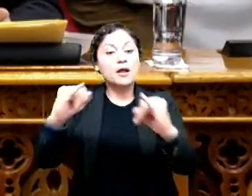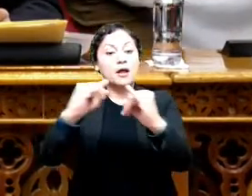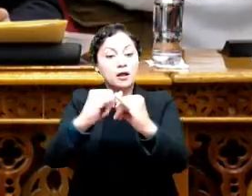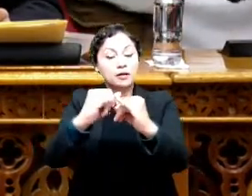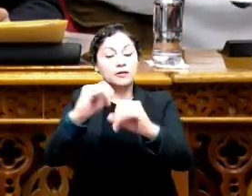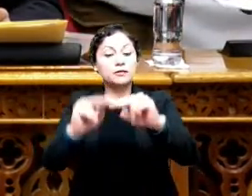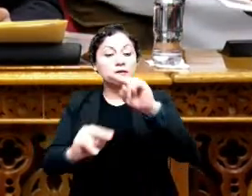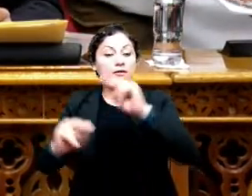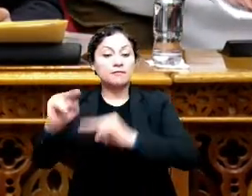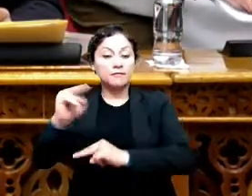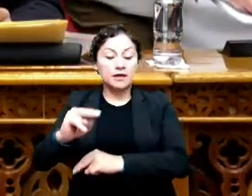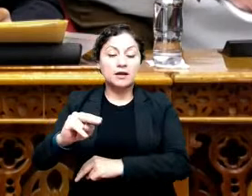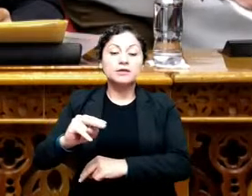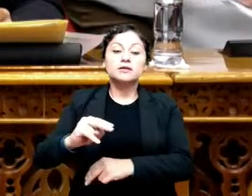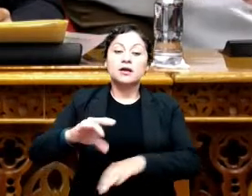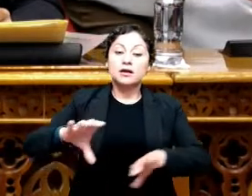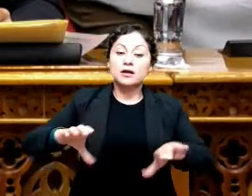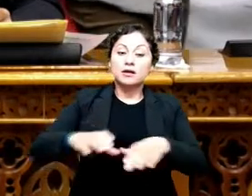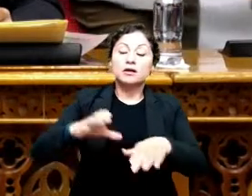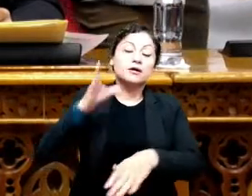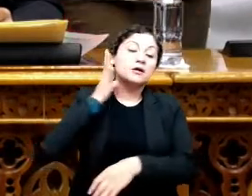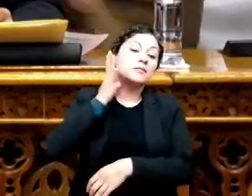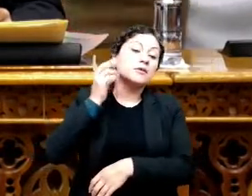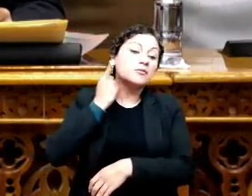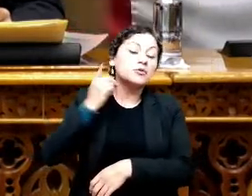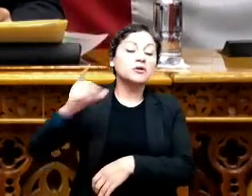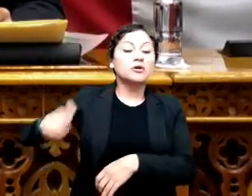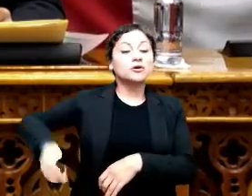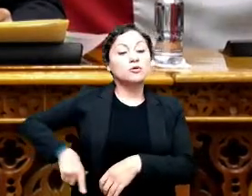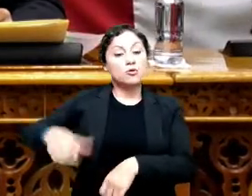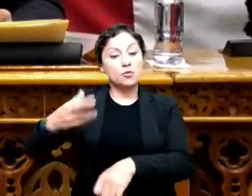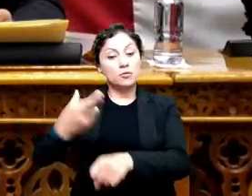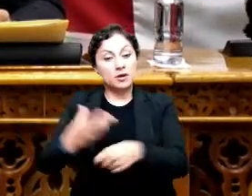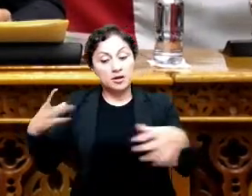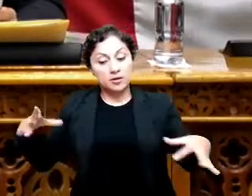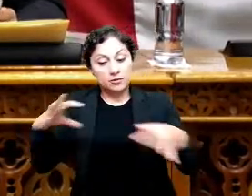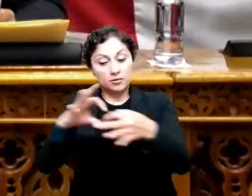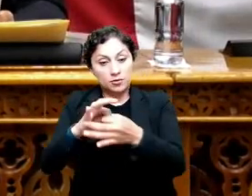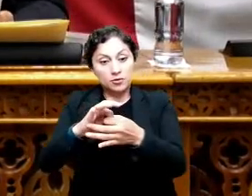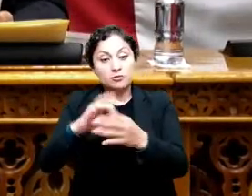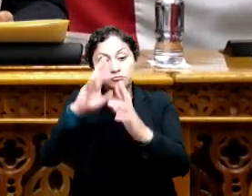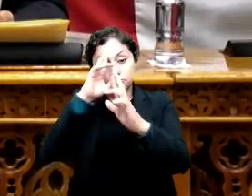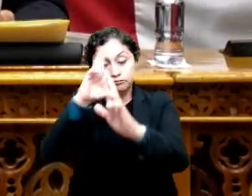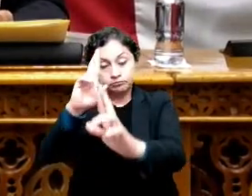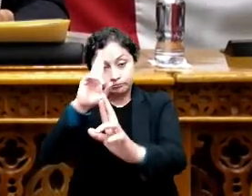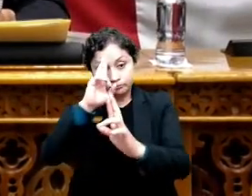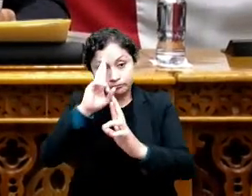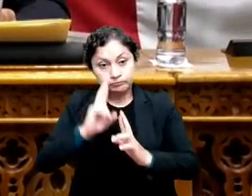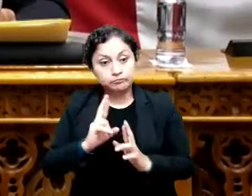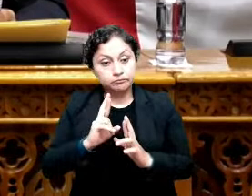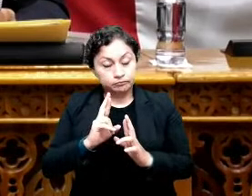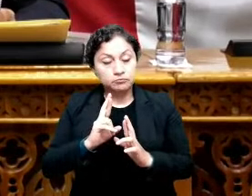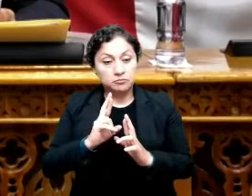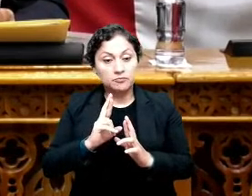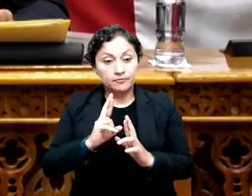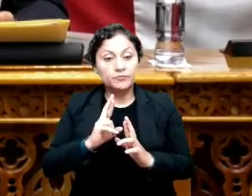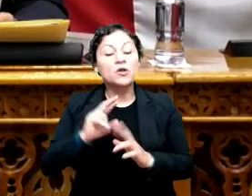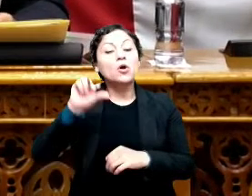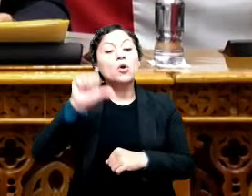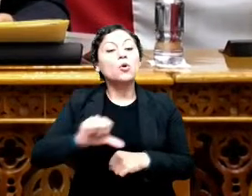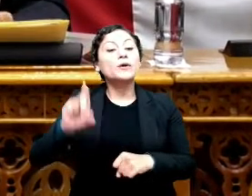poderes ejecutivo y legislativo, con pleno respeto de la división de poderes. Esta sesión especial de